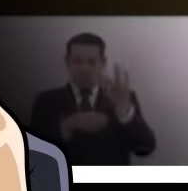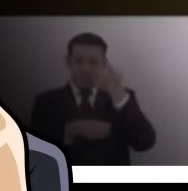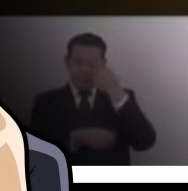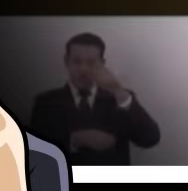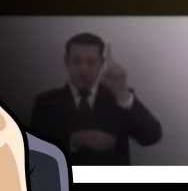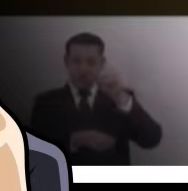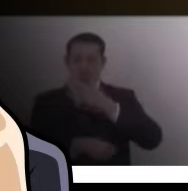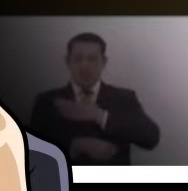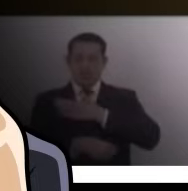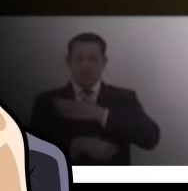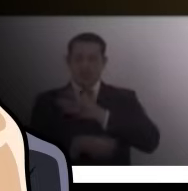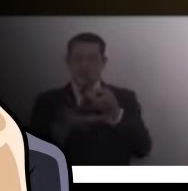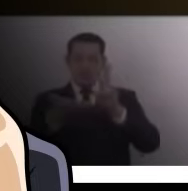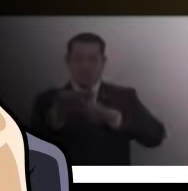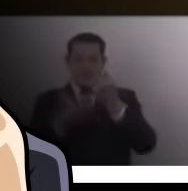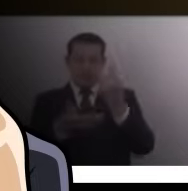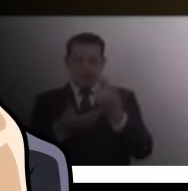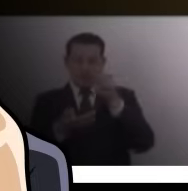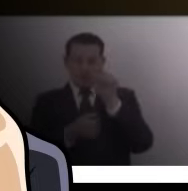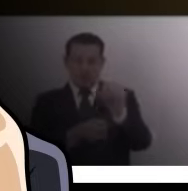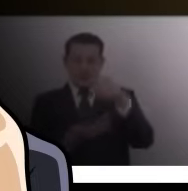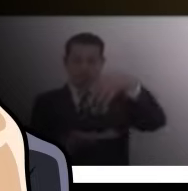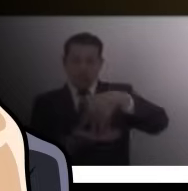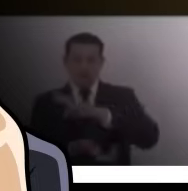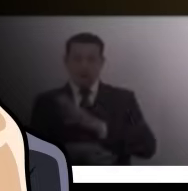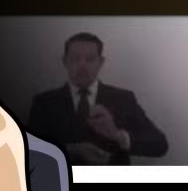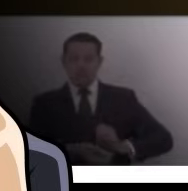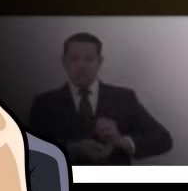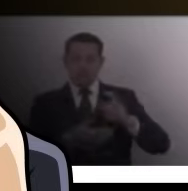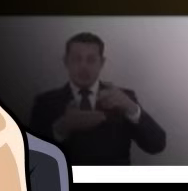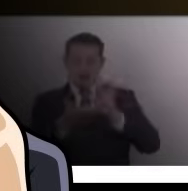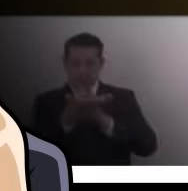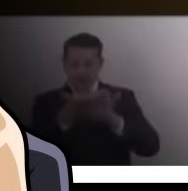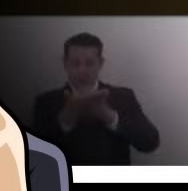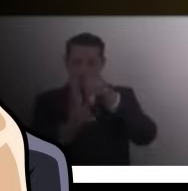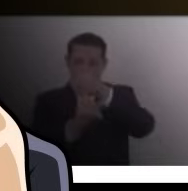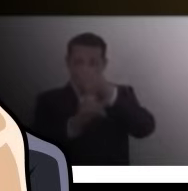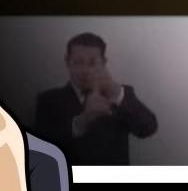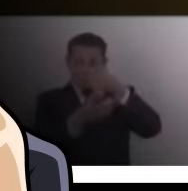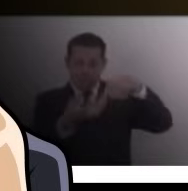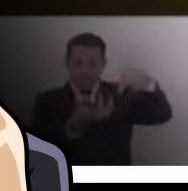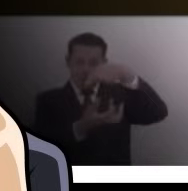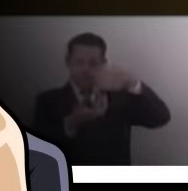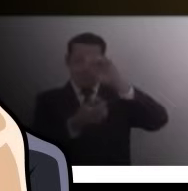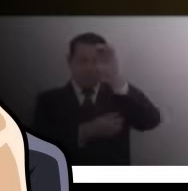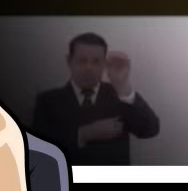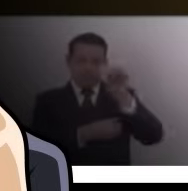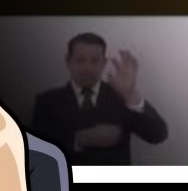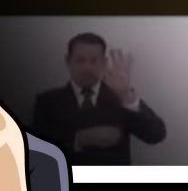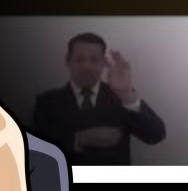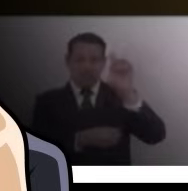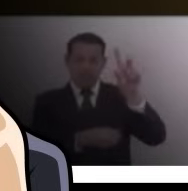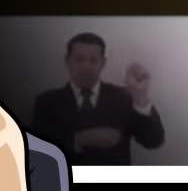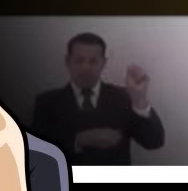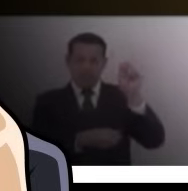Nuevas Ideas tiene contratado aquí. Y usted, pueblo salvadoreño, saquen el promedio de cada uno de ustedes. El promedio del